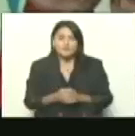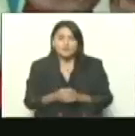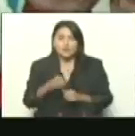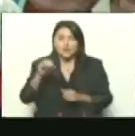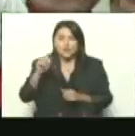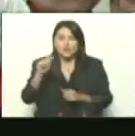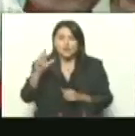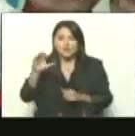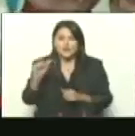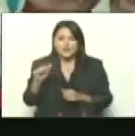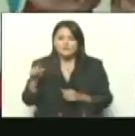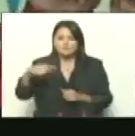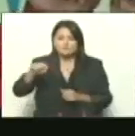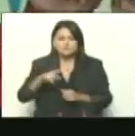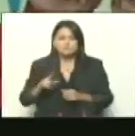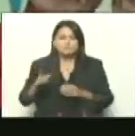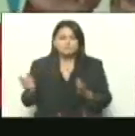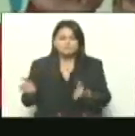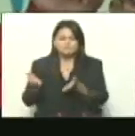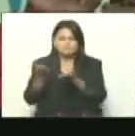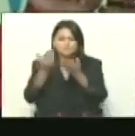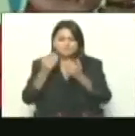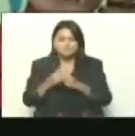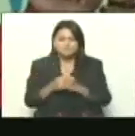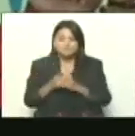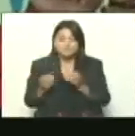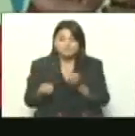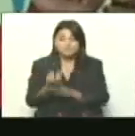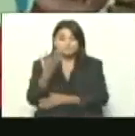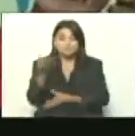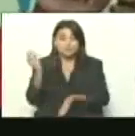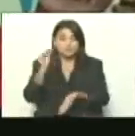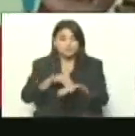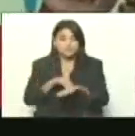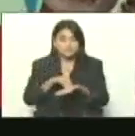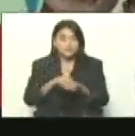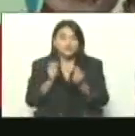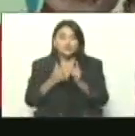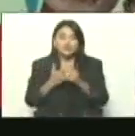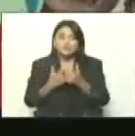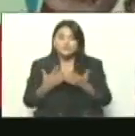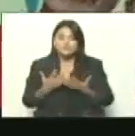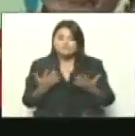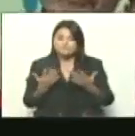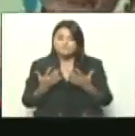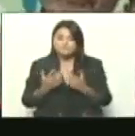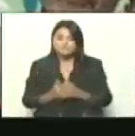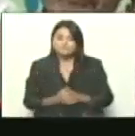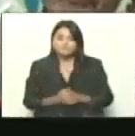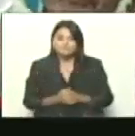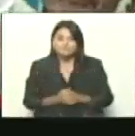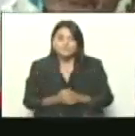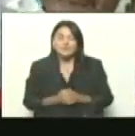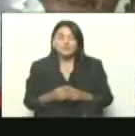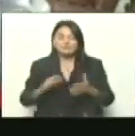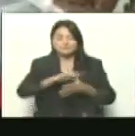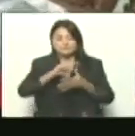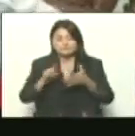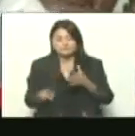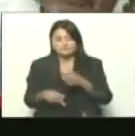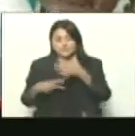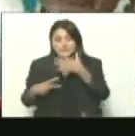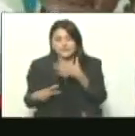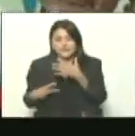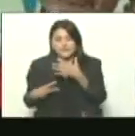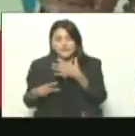llamado al relanzamiento de la OTCA, y desde allí se ha marcado una agenda con los distintos países amazónicos, con